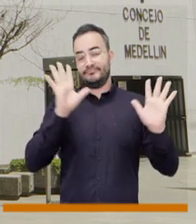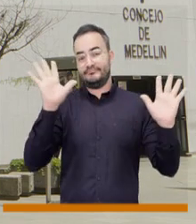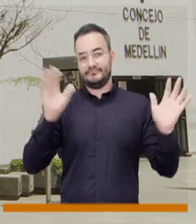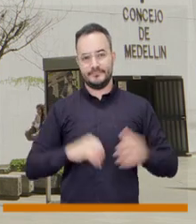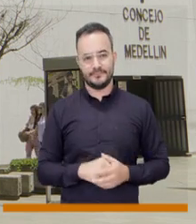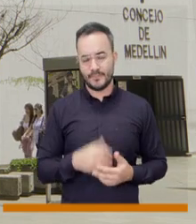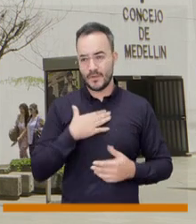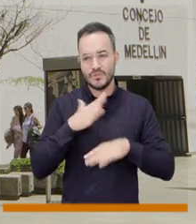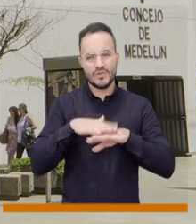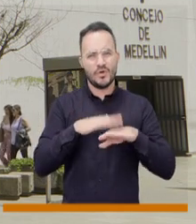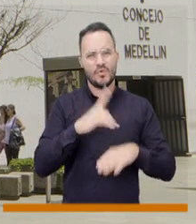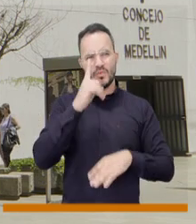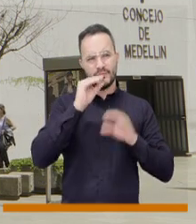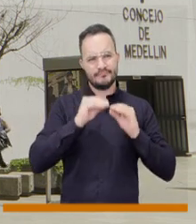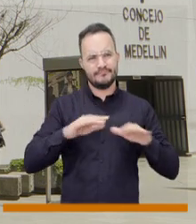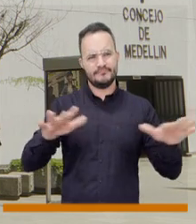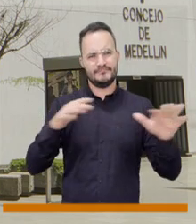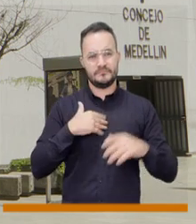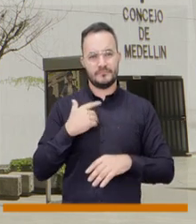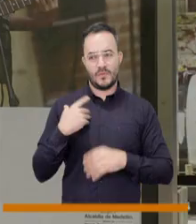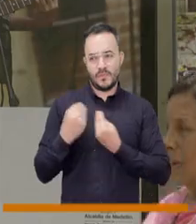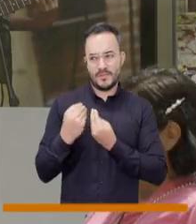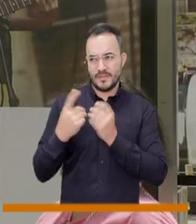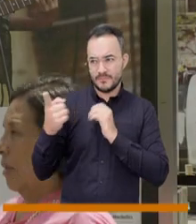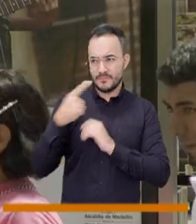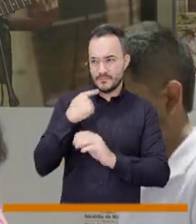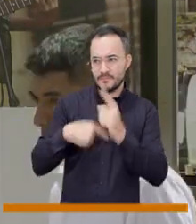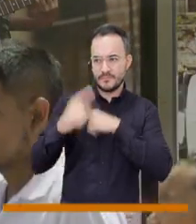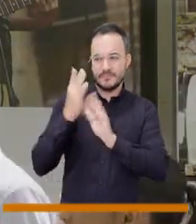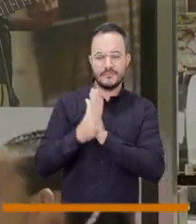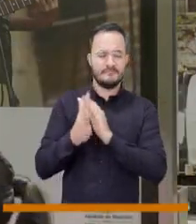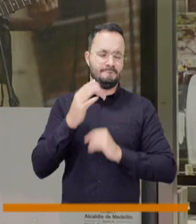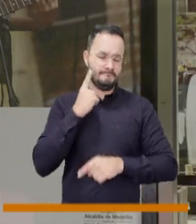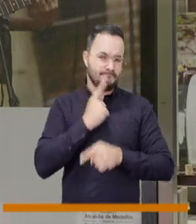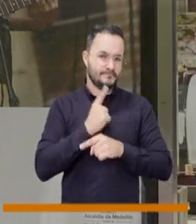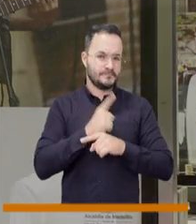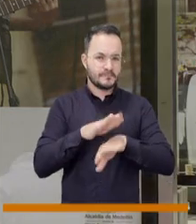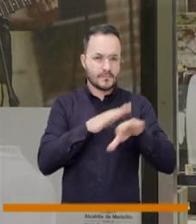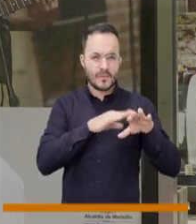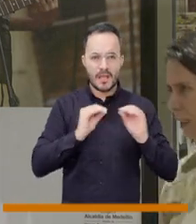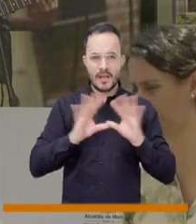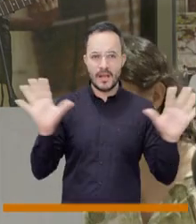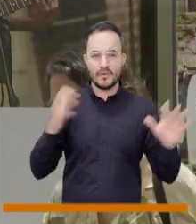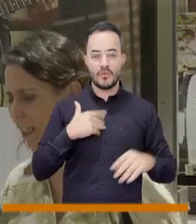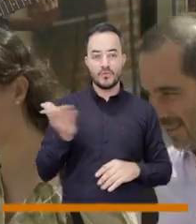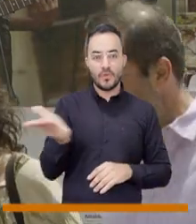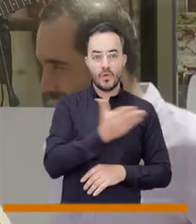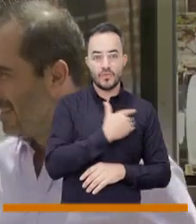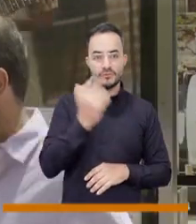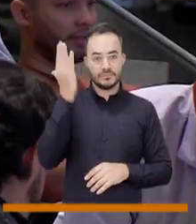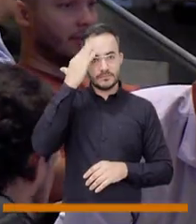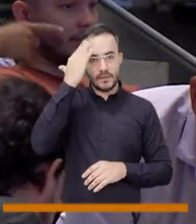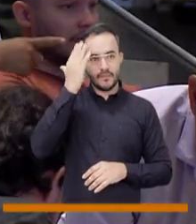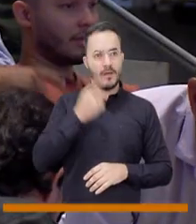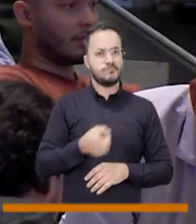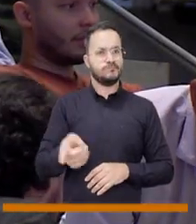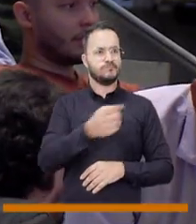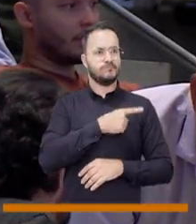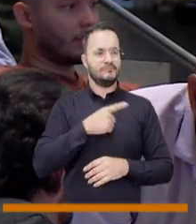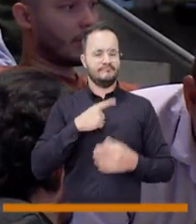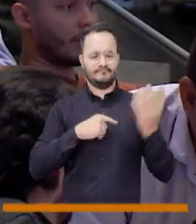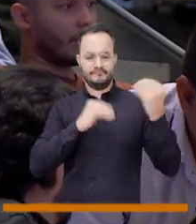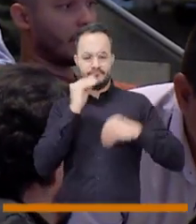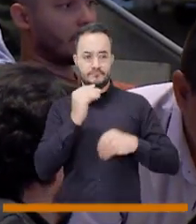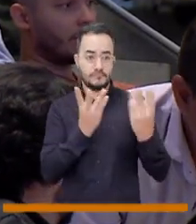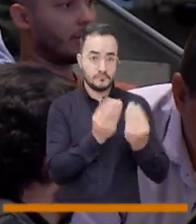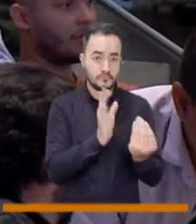quiero lanzar un mensaje acá importante más allá, y lo que decía mi compañero, tanto quienes estén en la oposición le deben dar un debate con altura a